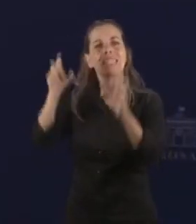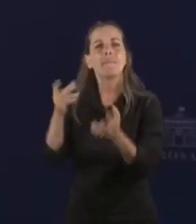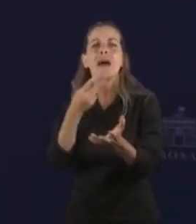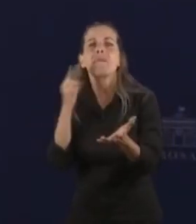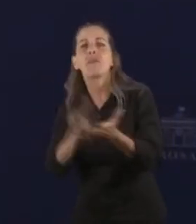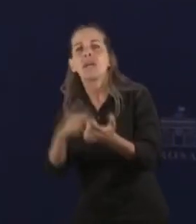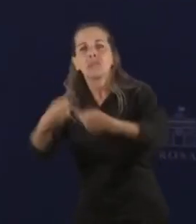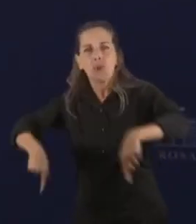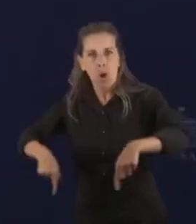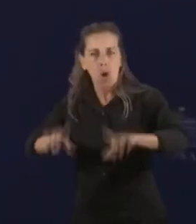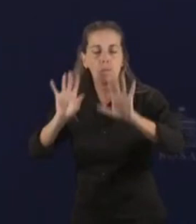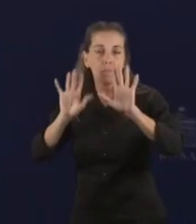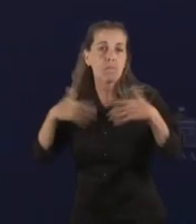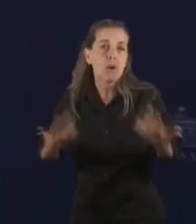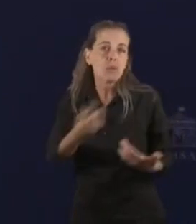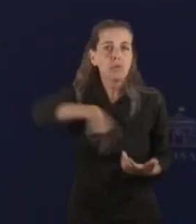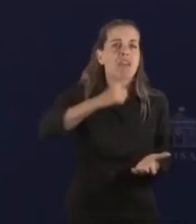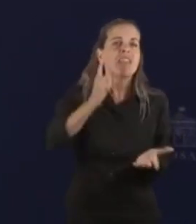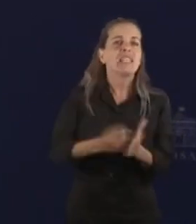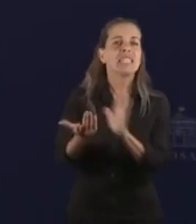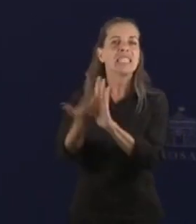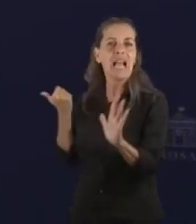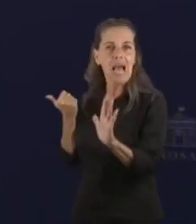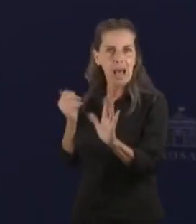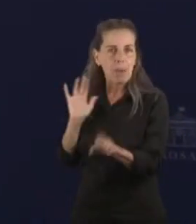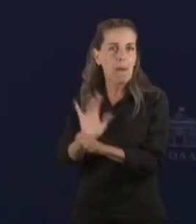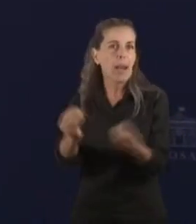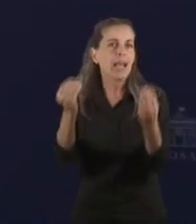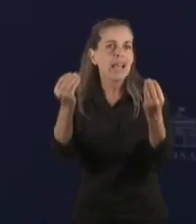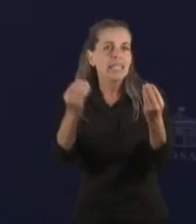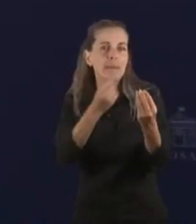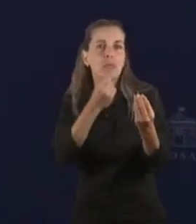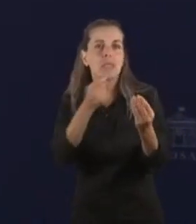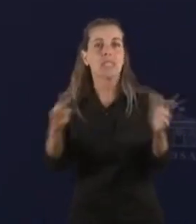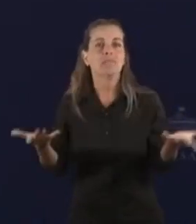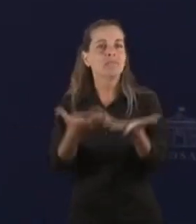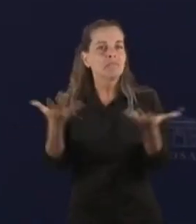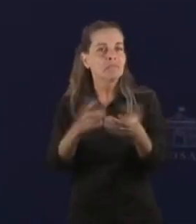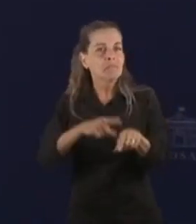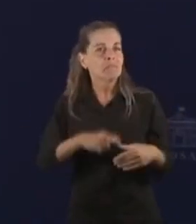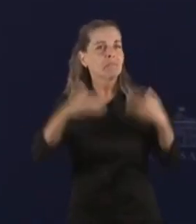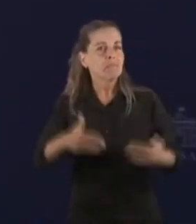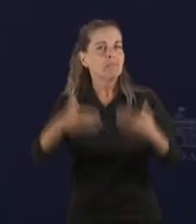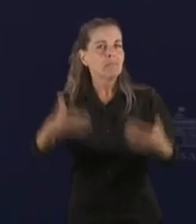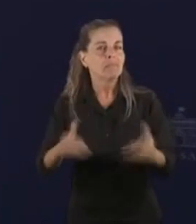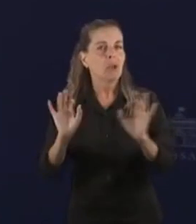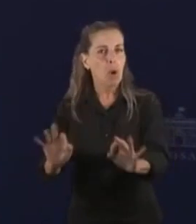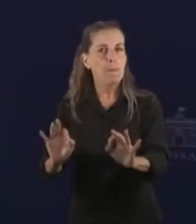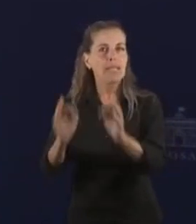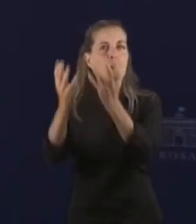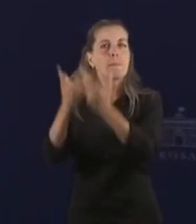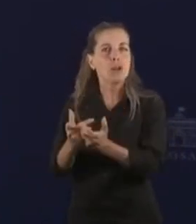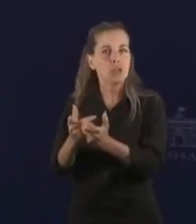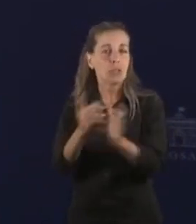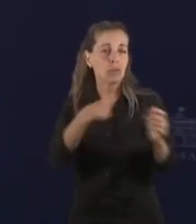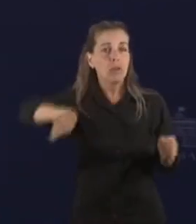alternativa pero estaba dentro de las alternativas de cómo actuar si efectivamente no se puede avanzar con el paquete económico y Nuestro objetivo